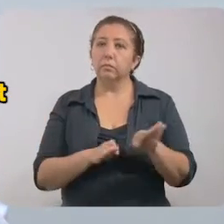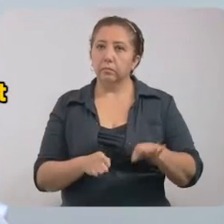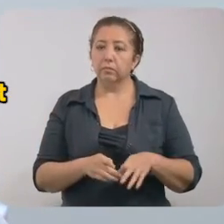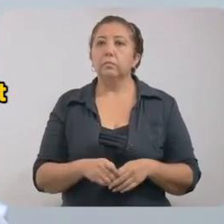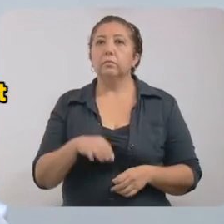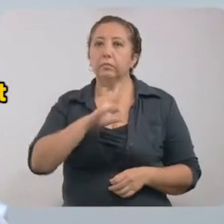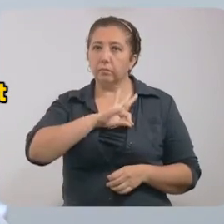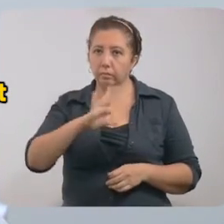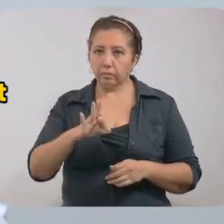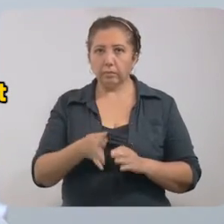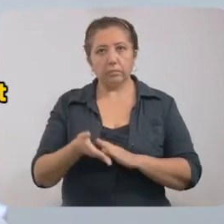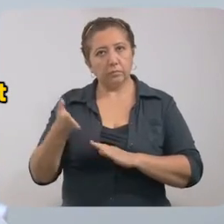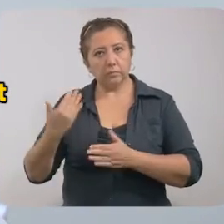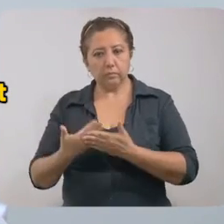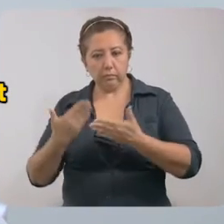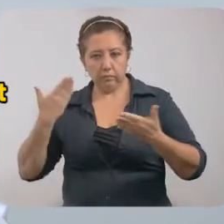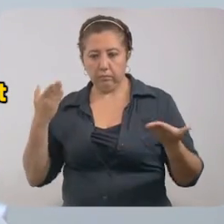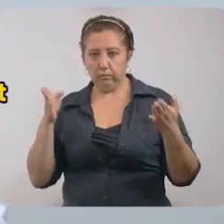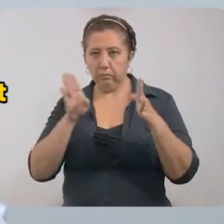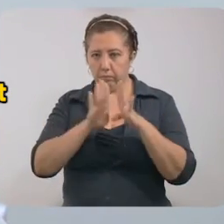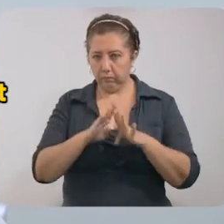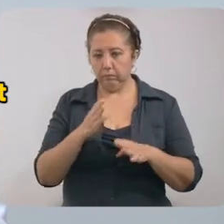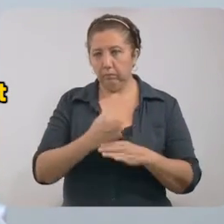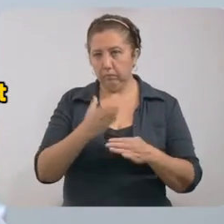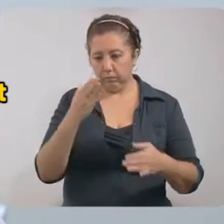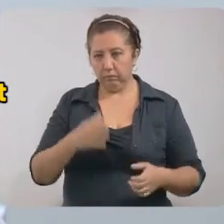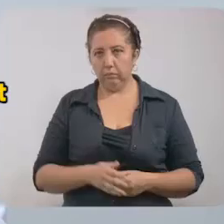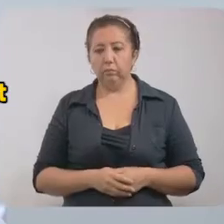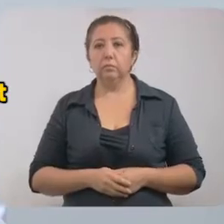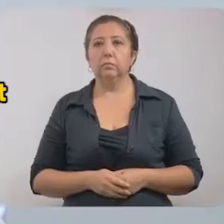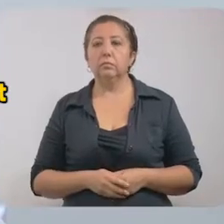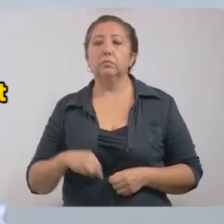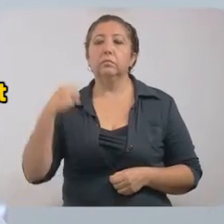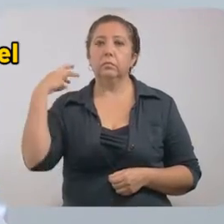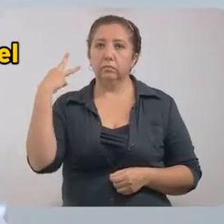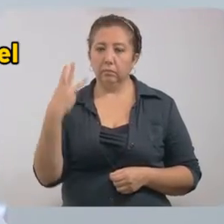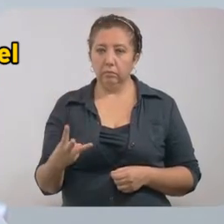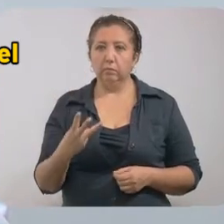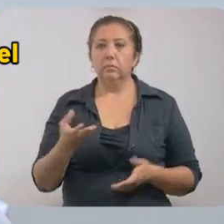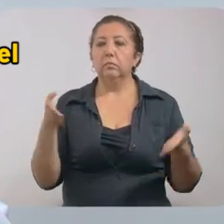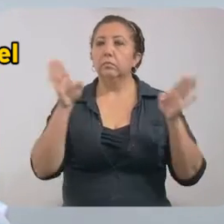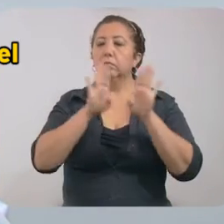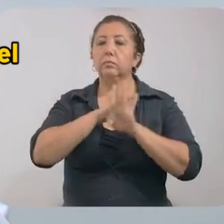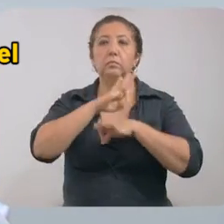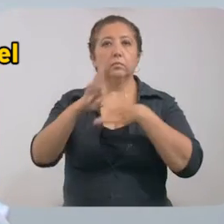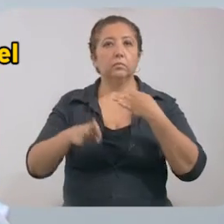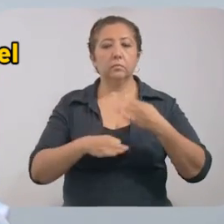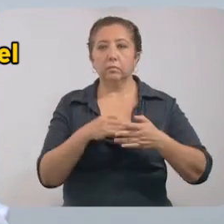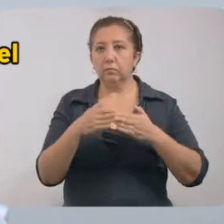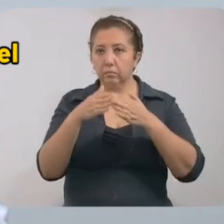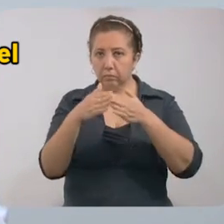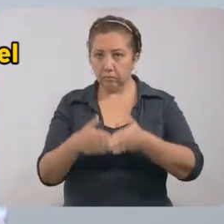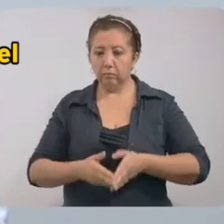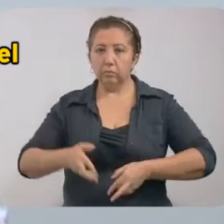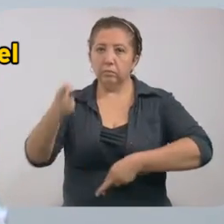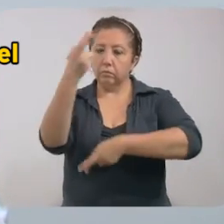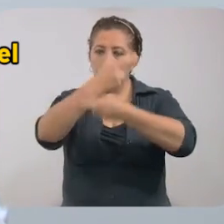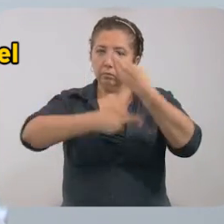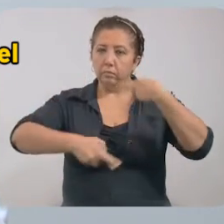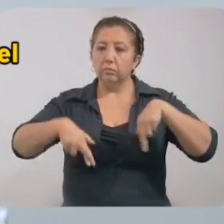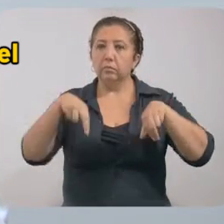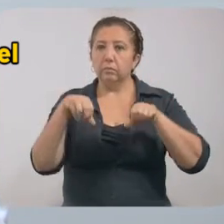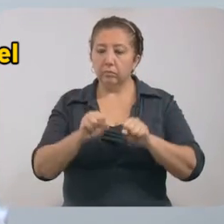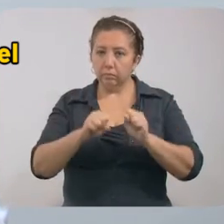sus trabajadores tengan su salida a tiempo antes de los cierres viales ya mencionados. 3. Se cierran todas las marinas y se ordena el